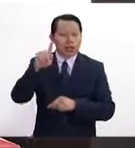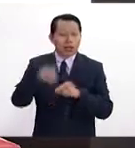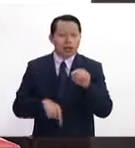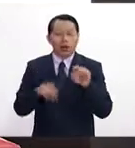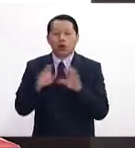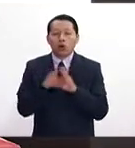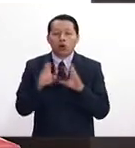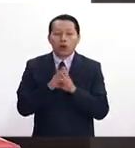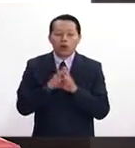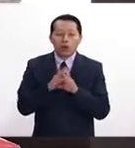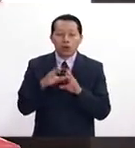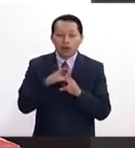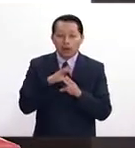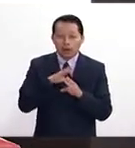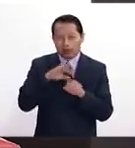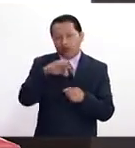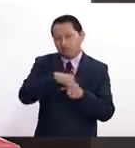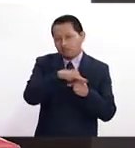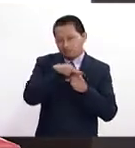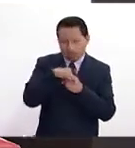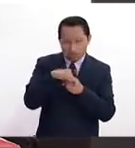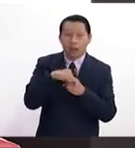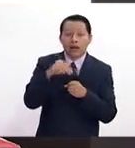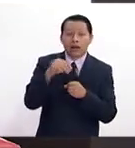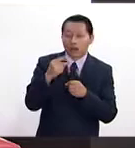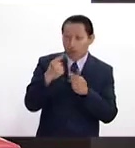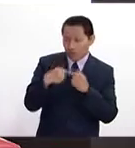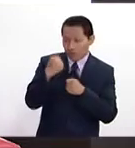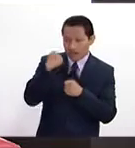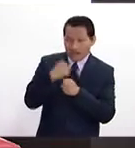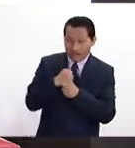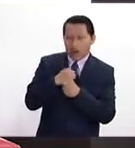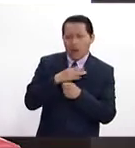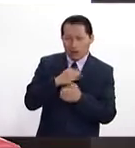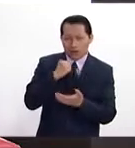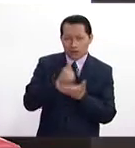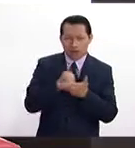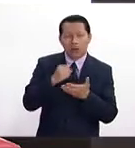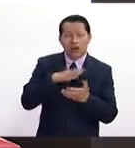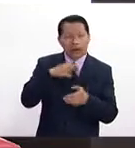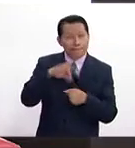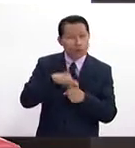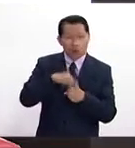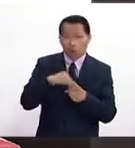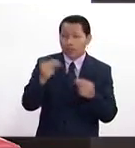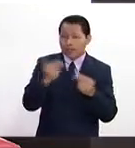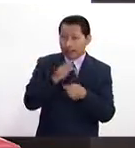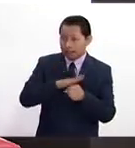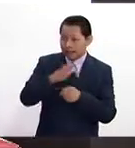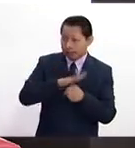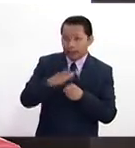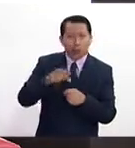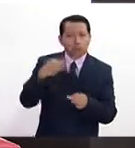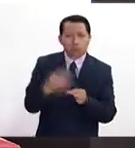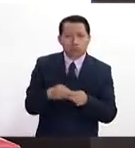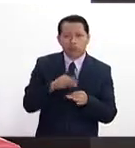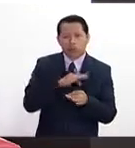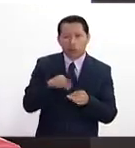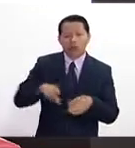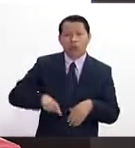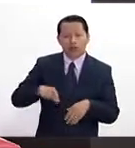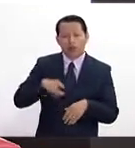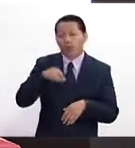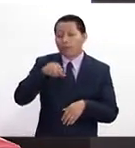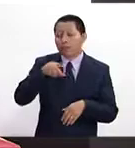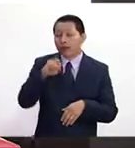mediante un referéndum, digamos. El año pasado se aprobó esto, consiguieron los suficientes votos necesarios para empezar este proceso y el gobierno de Maduro le dio